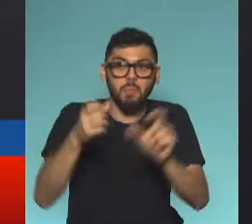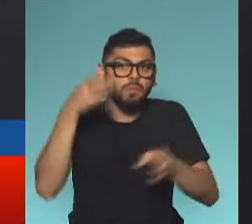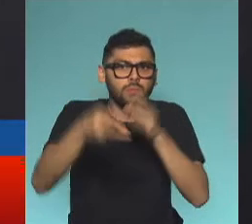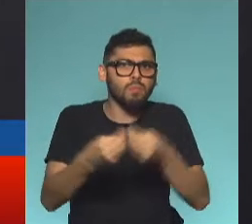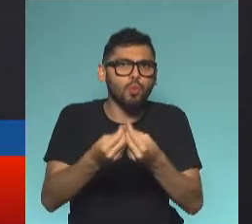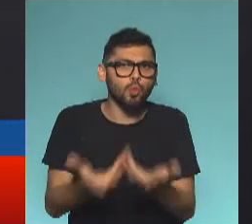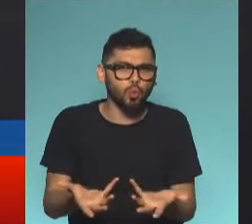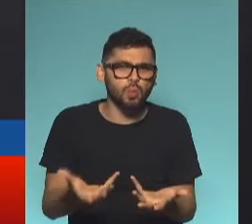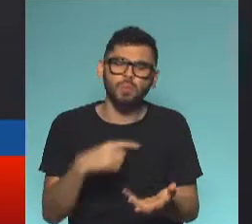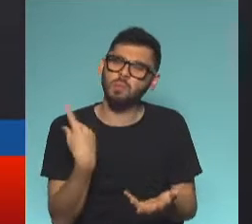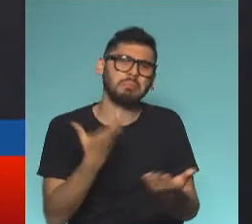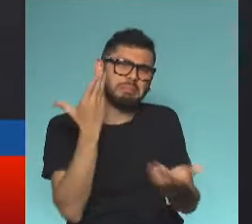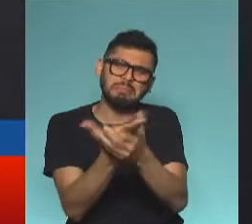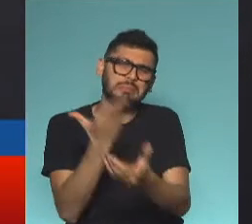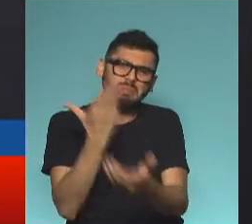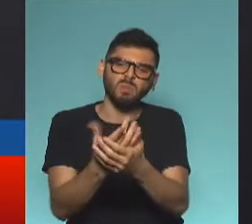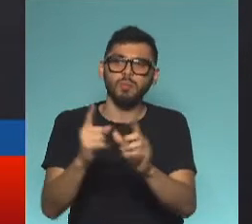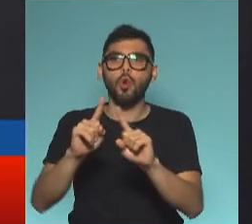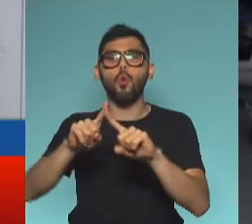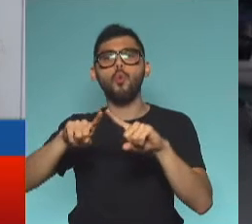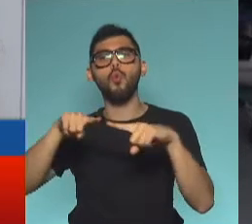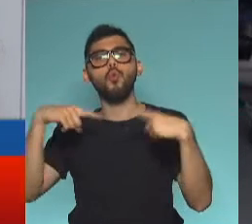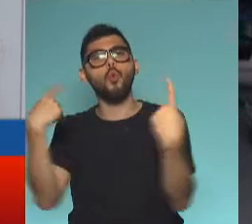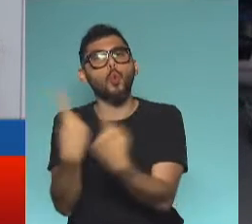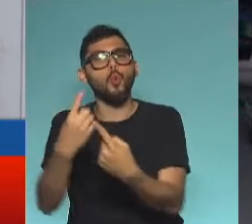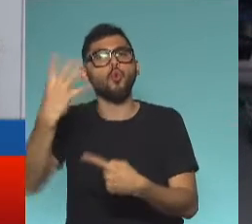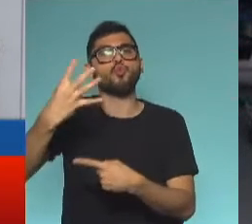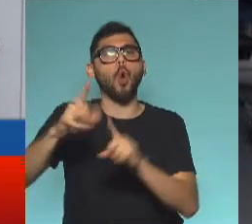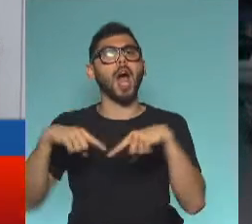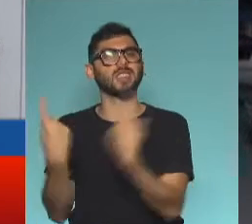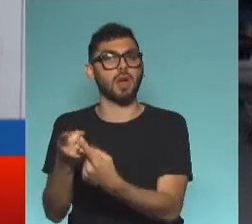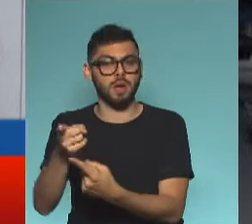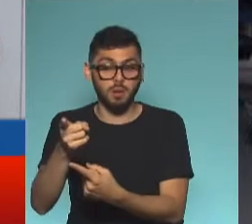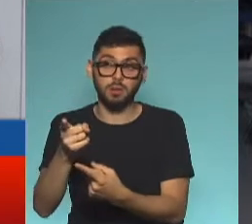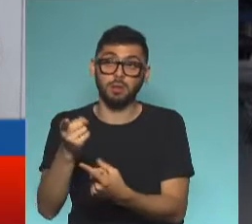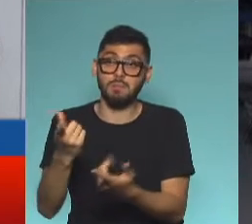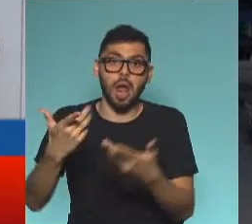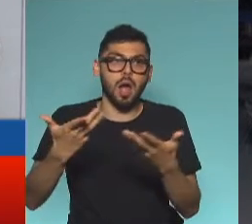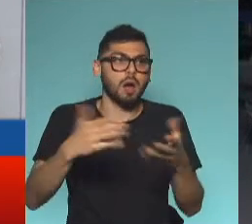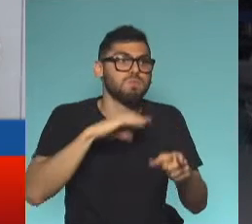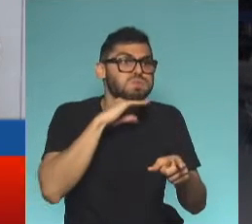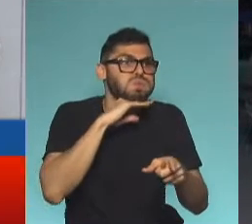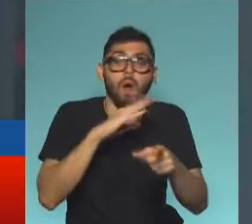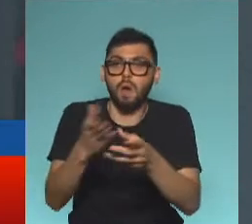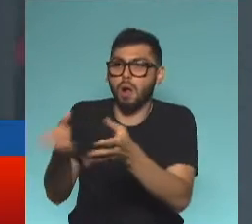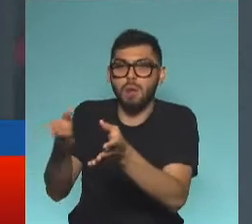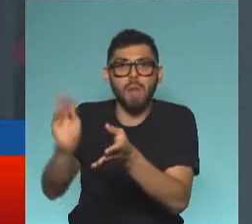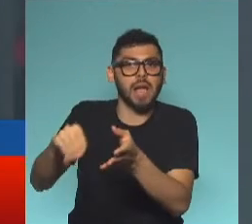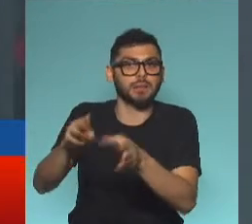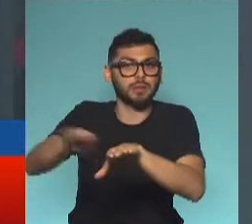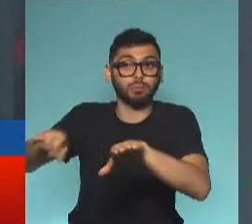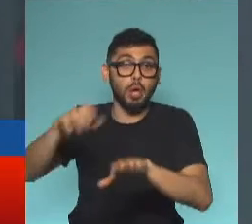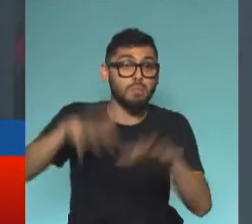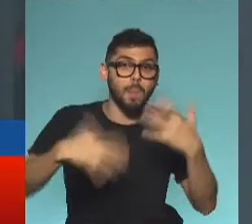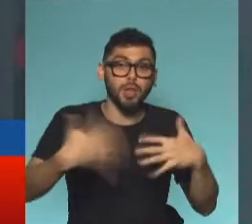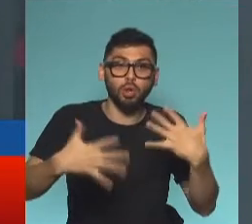COVID, ¿no? Hace rato que estamos pidiendo la cuarta terapia para que descomprimir esto y por lo menos paliar este momento tan crítico que está